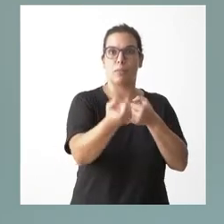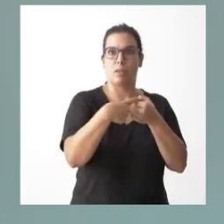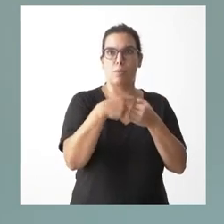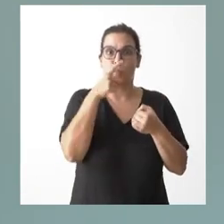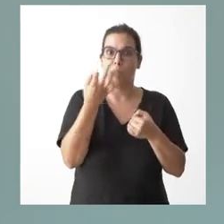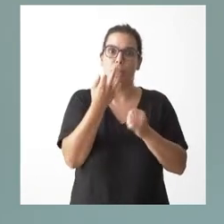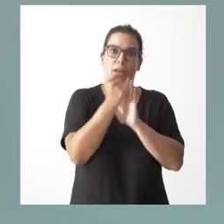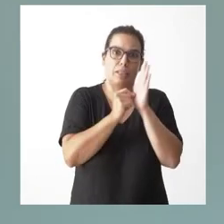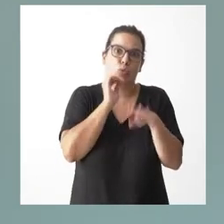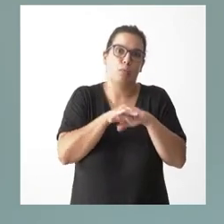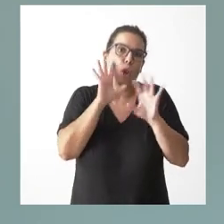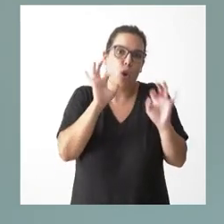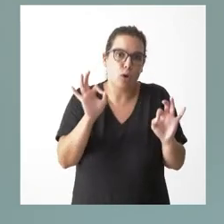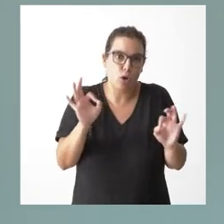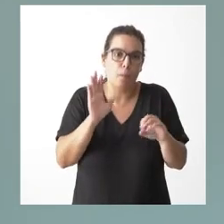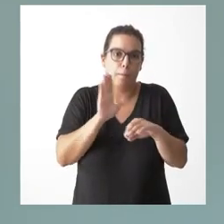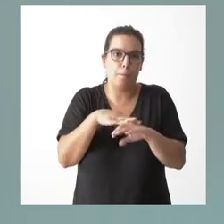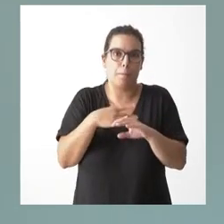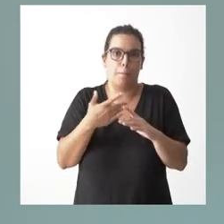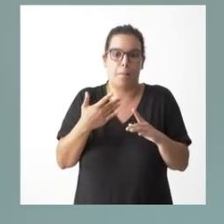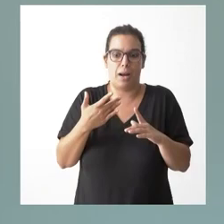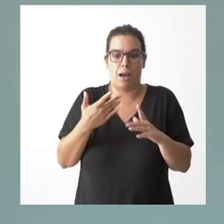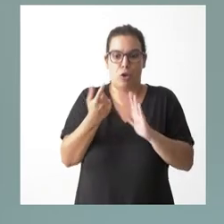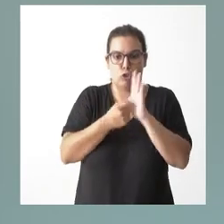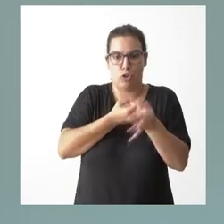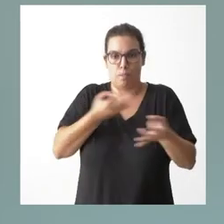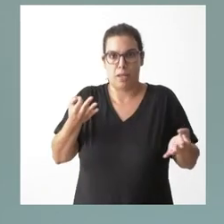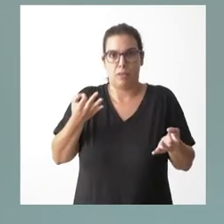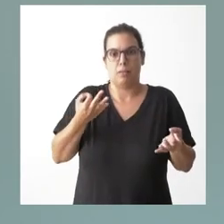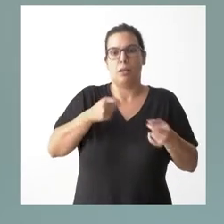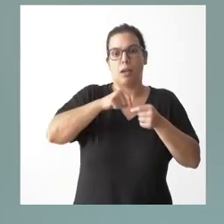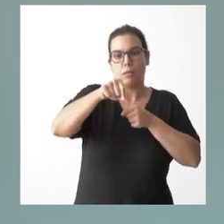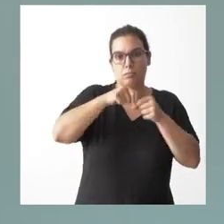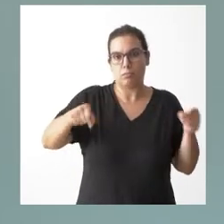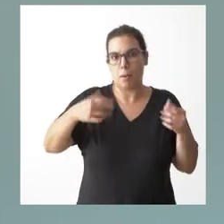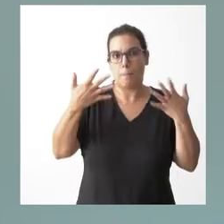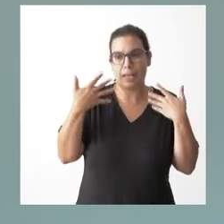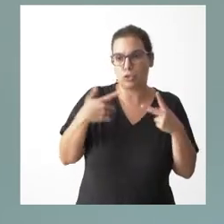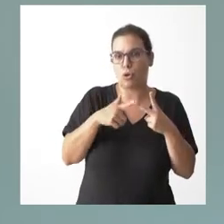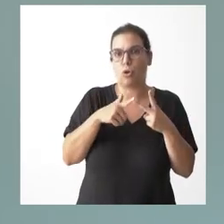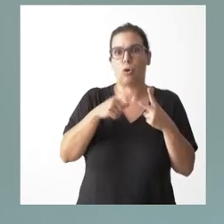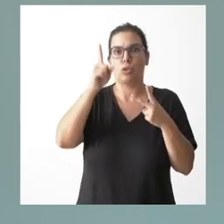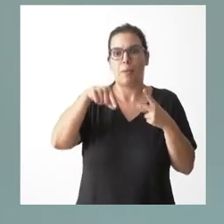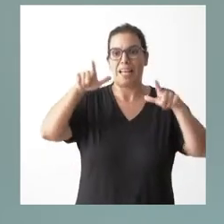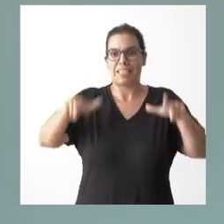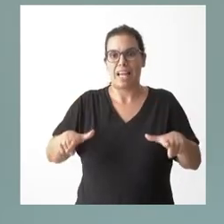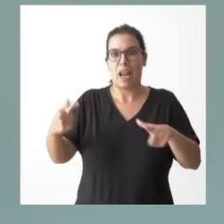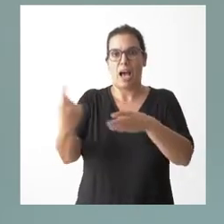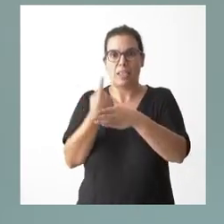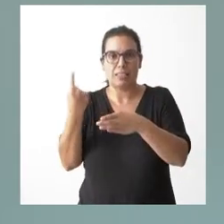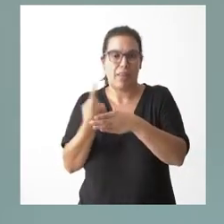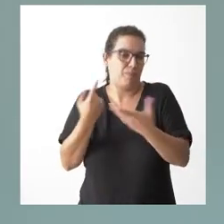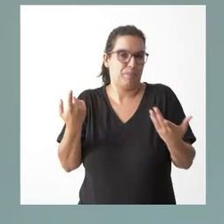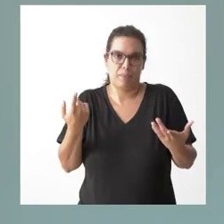de requisitos a la hora de establecer las condiciones educativas. Tenían que tener unos metros de patio o tenían que tener también una sala aislada. O sea,